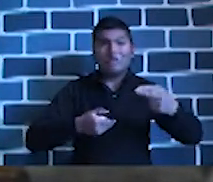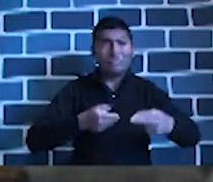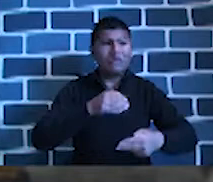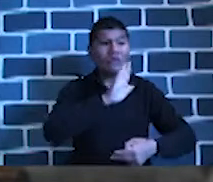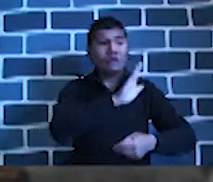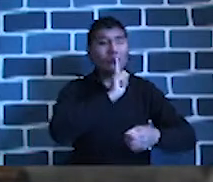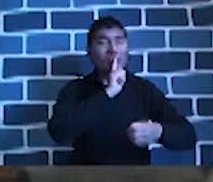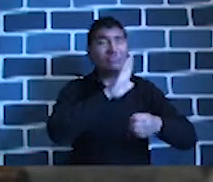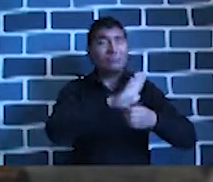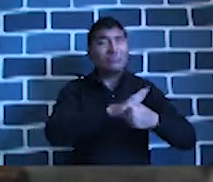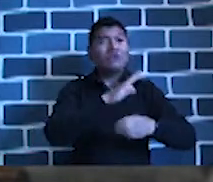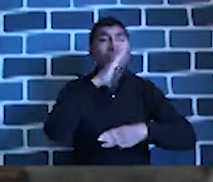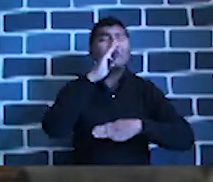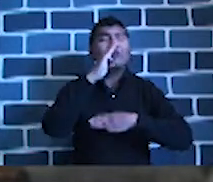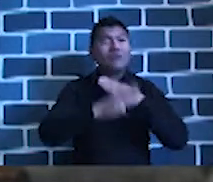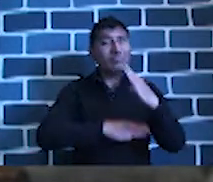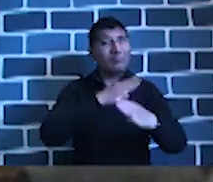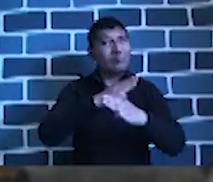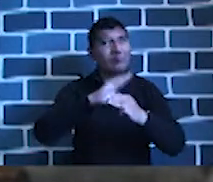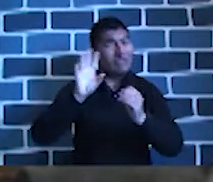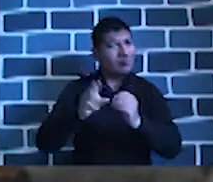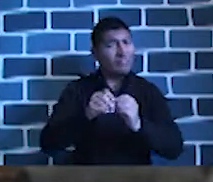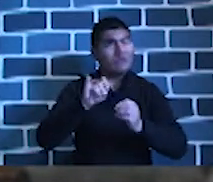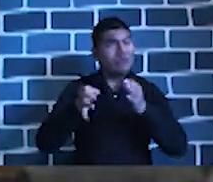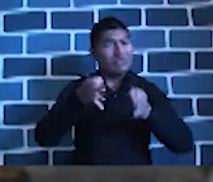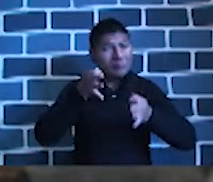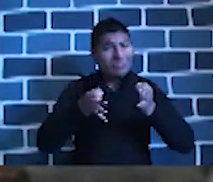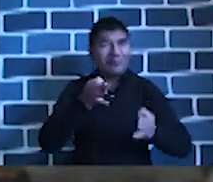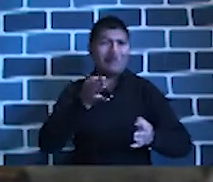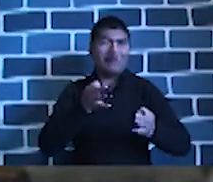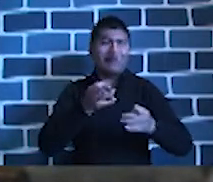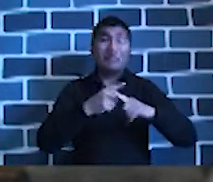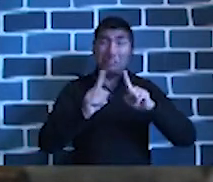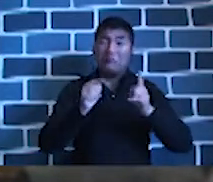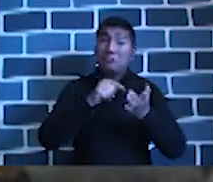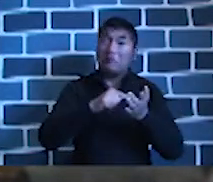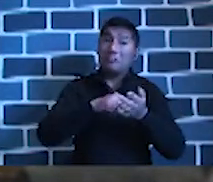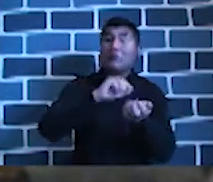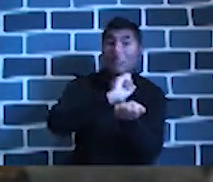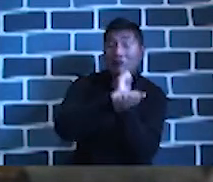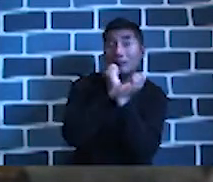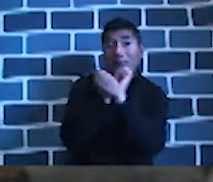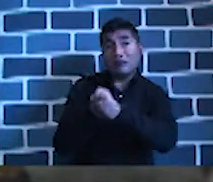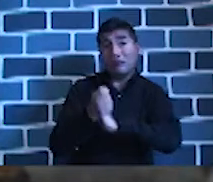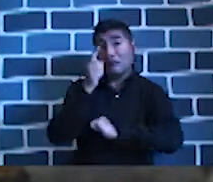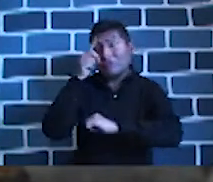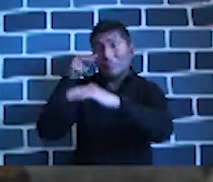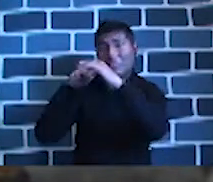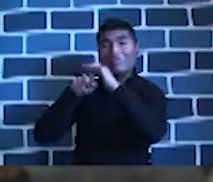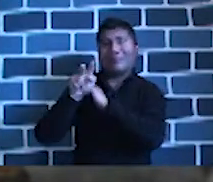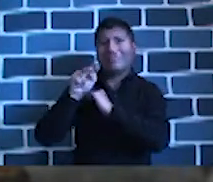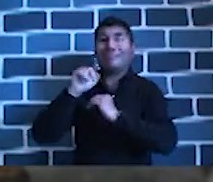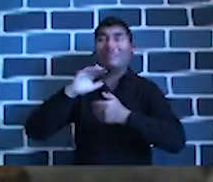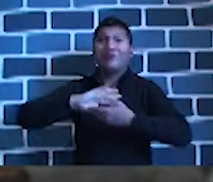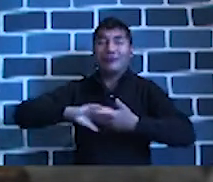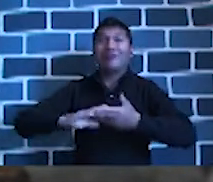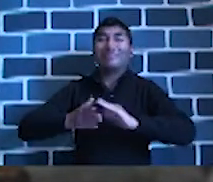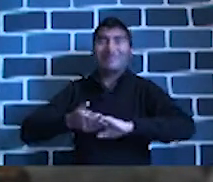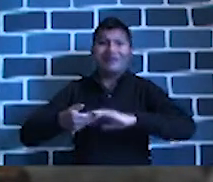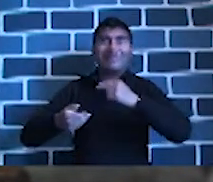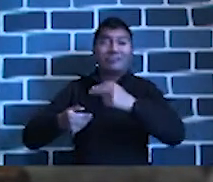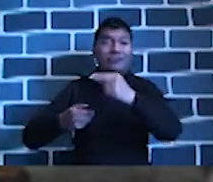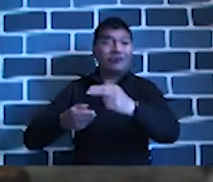y lucha por un mundo más justo. Pero así lo convierten en un profeta de la historia y